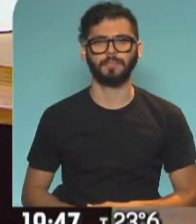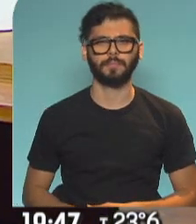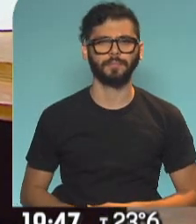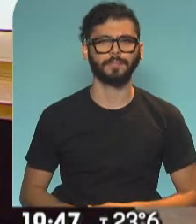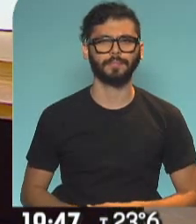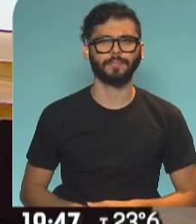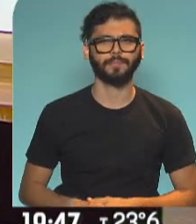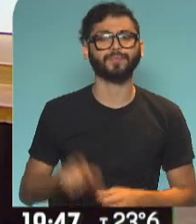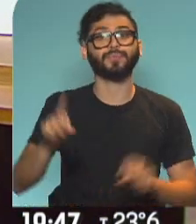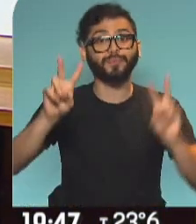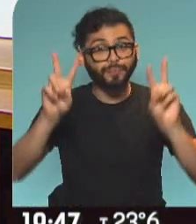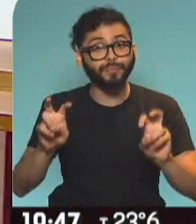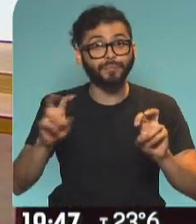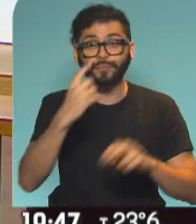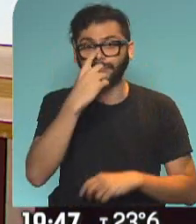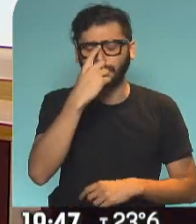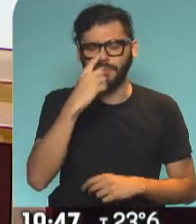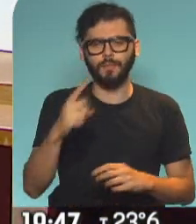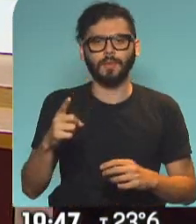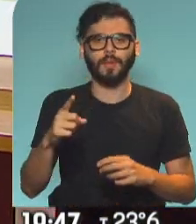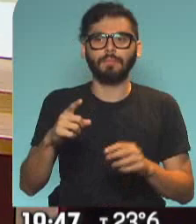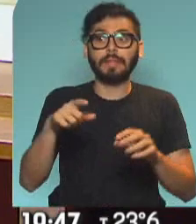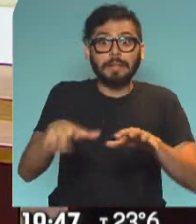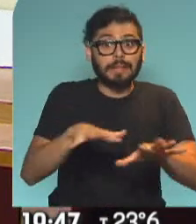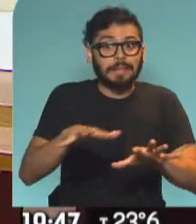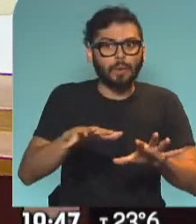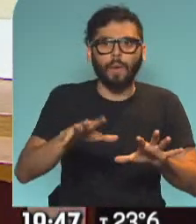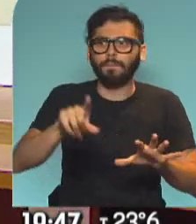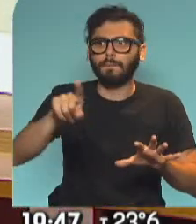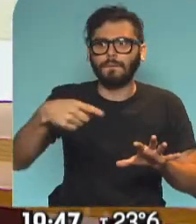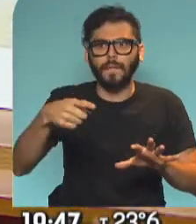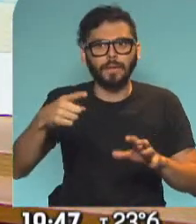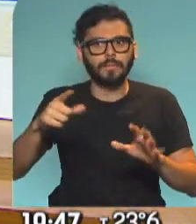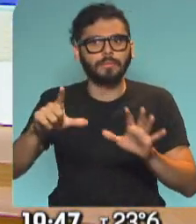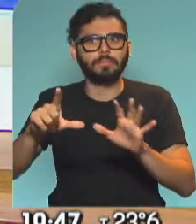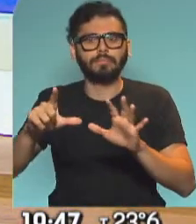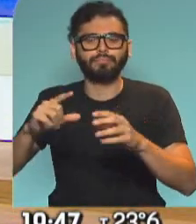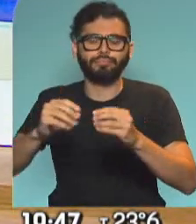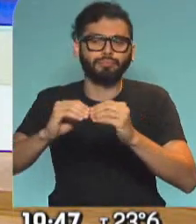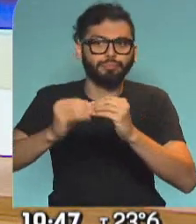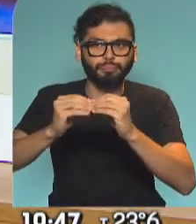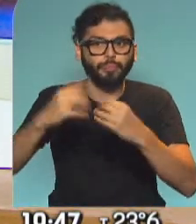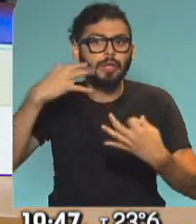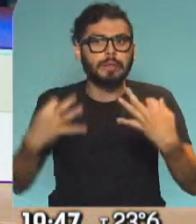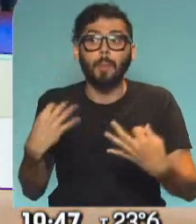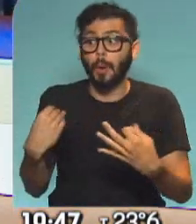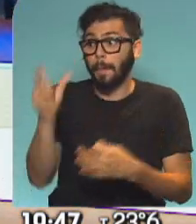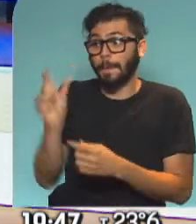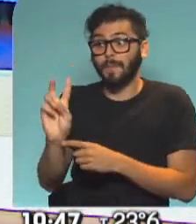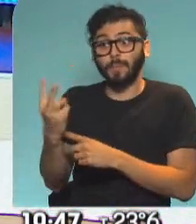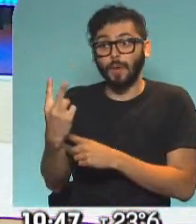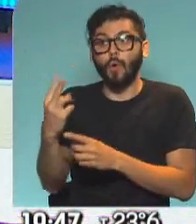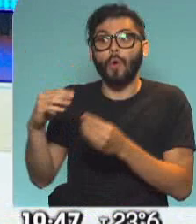A propósito de esto, la situación deriva en un plano legal, porque la familia del paciente que murió denunciará